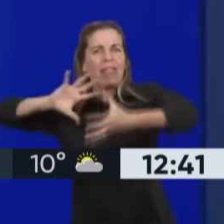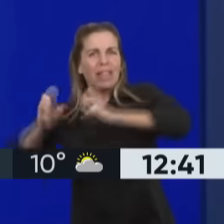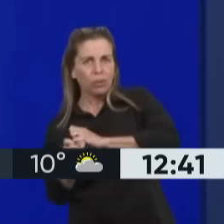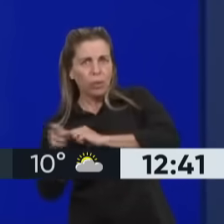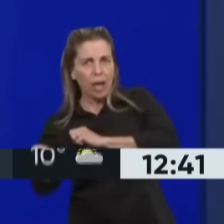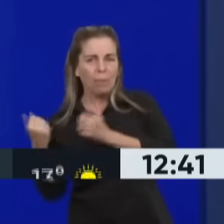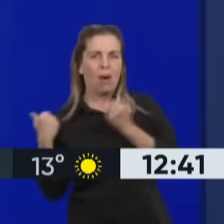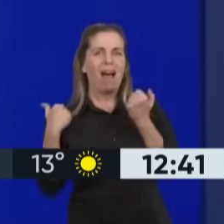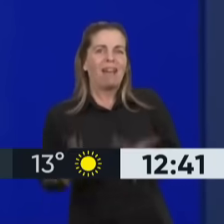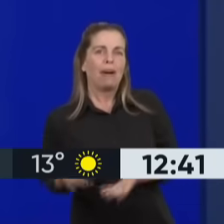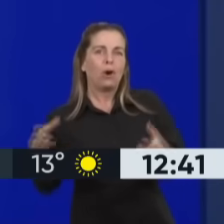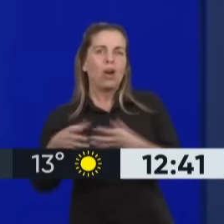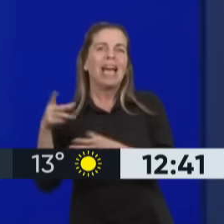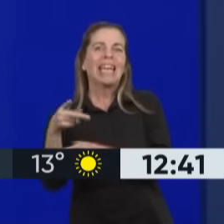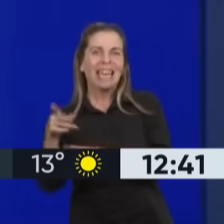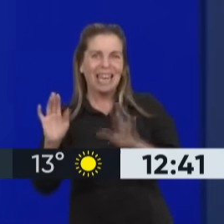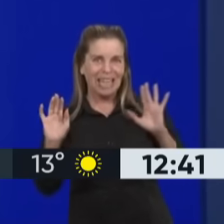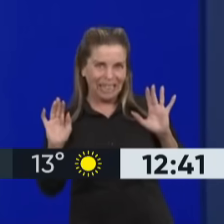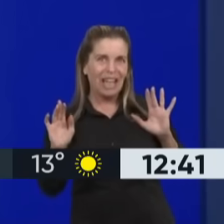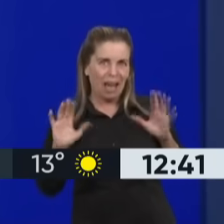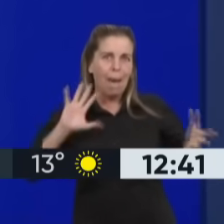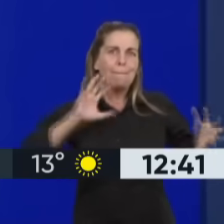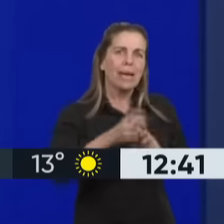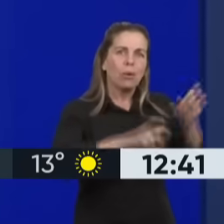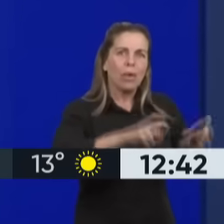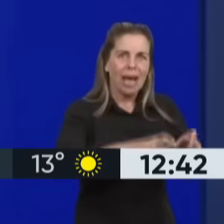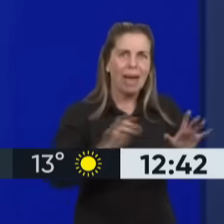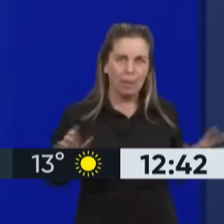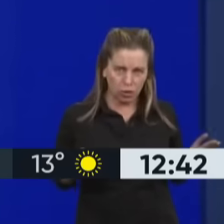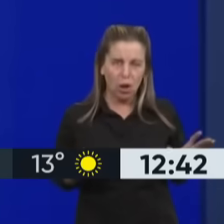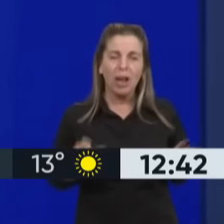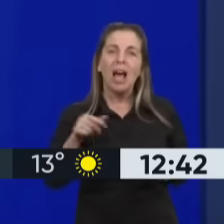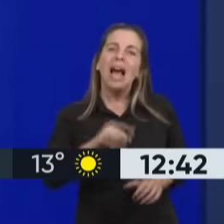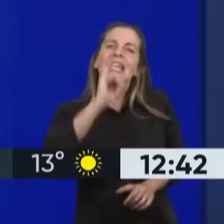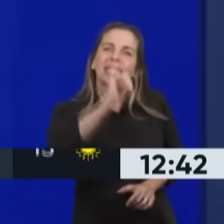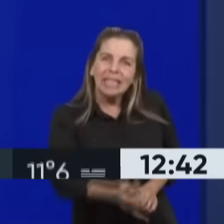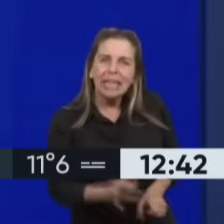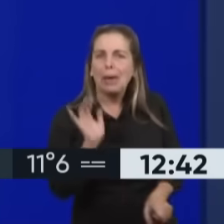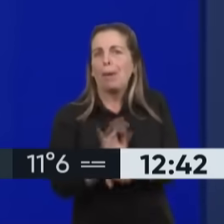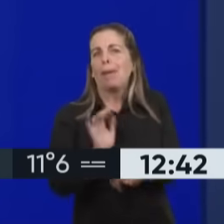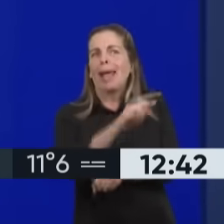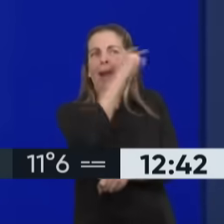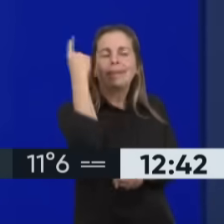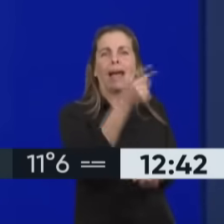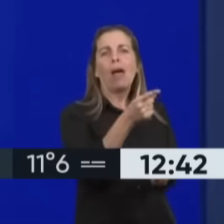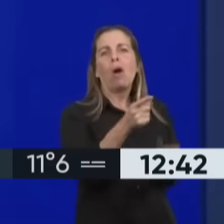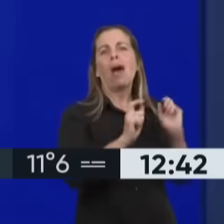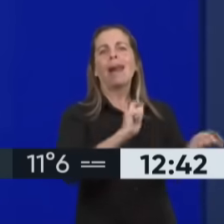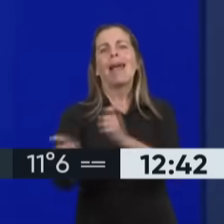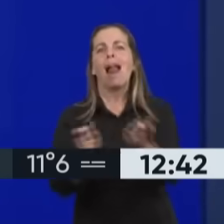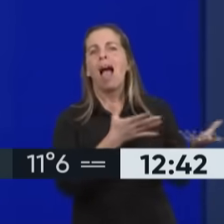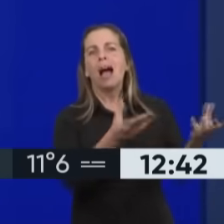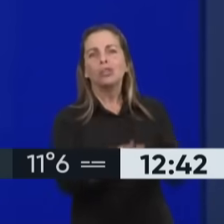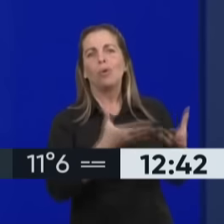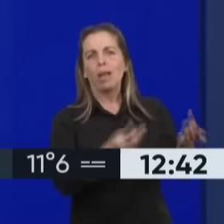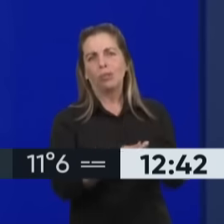entonces cuando le acercan a sus futuros clientes la mano ensangrentada del Estado escondida de un velo de caridad.